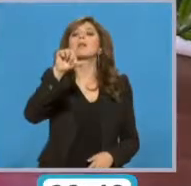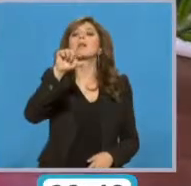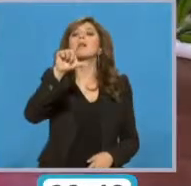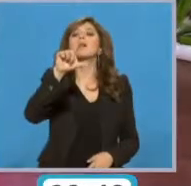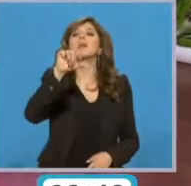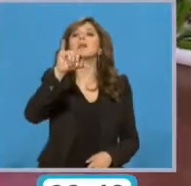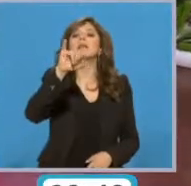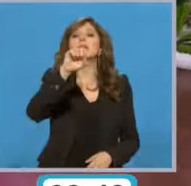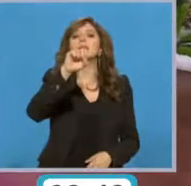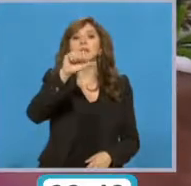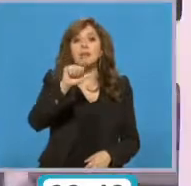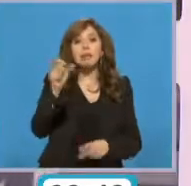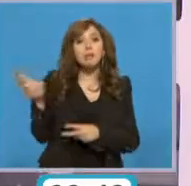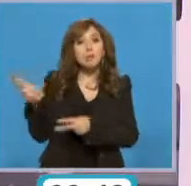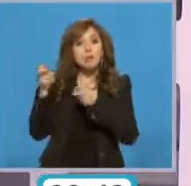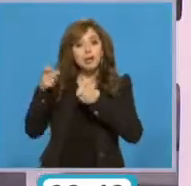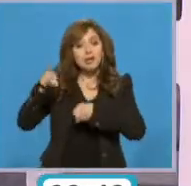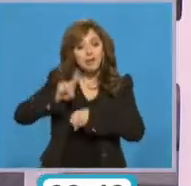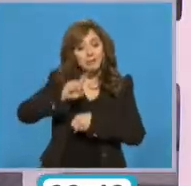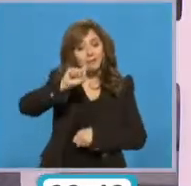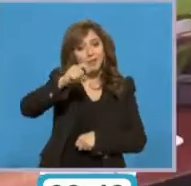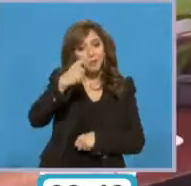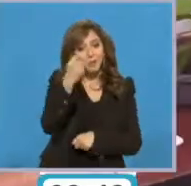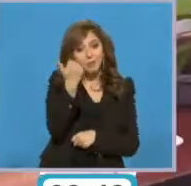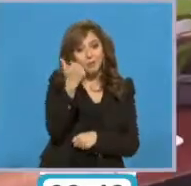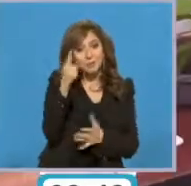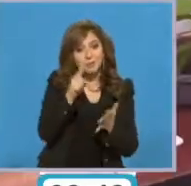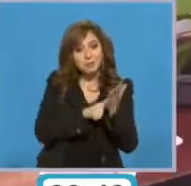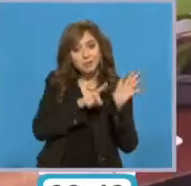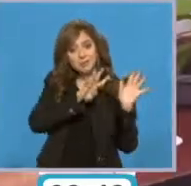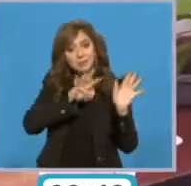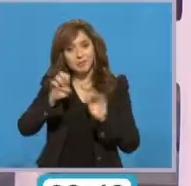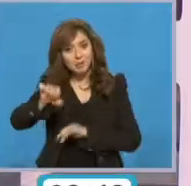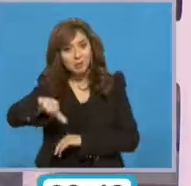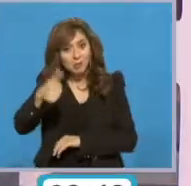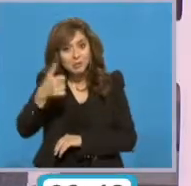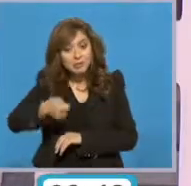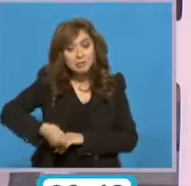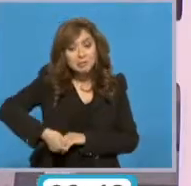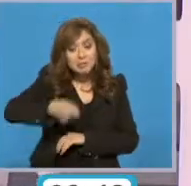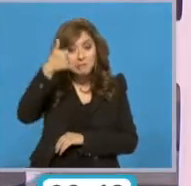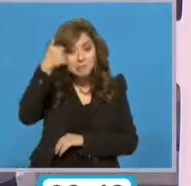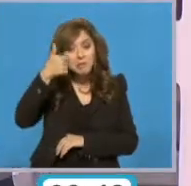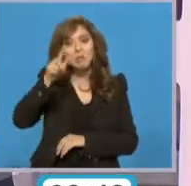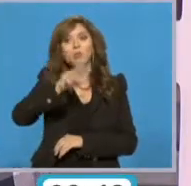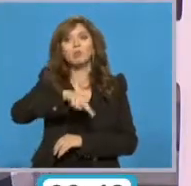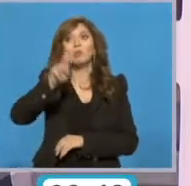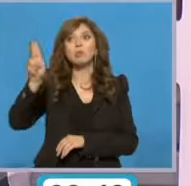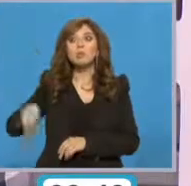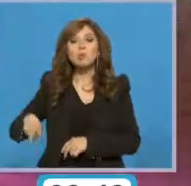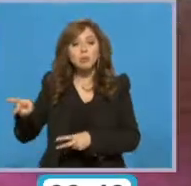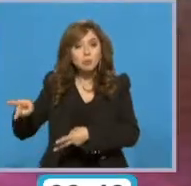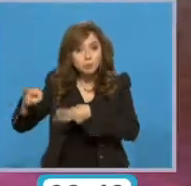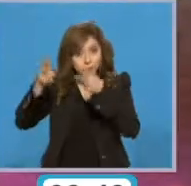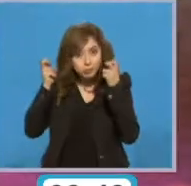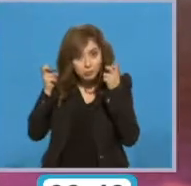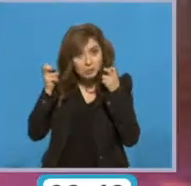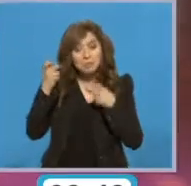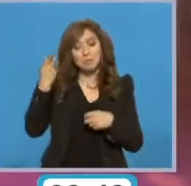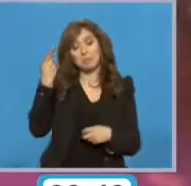hace exactamente un 21 de agosto de 1911. Por primera vez, bueno, nunca la volvieron a robar, pero lo que es verdad